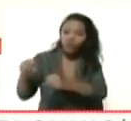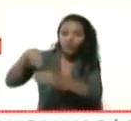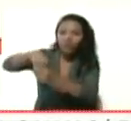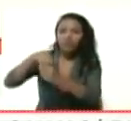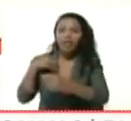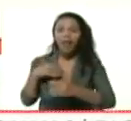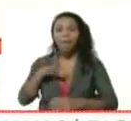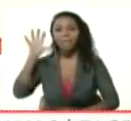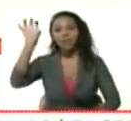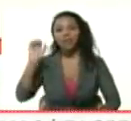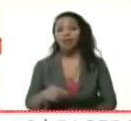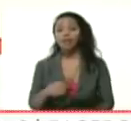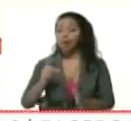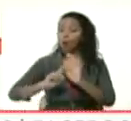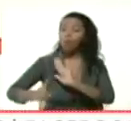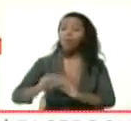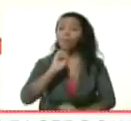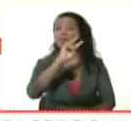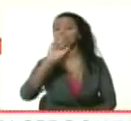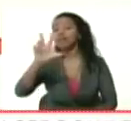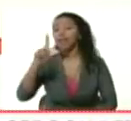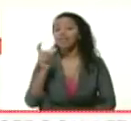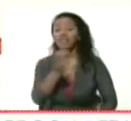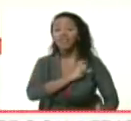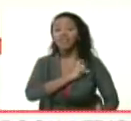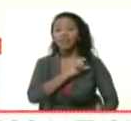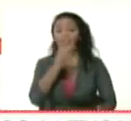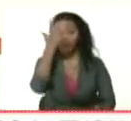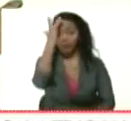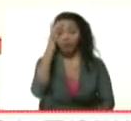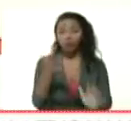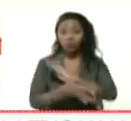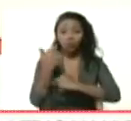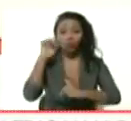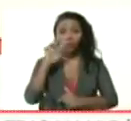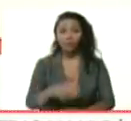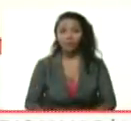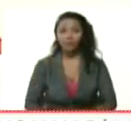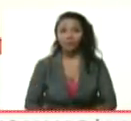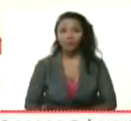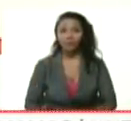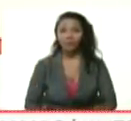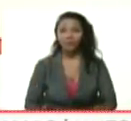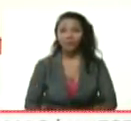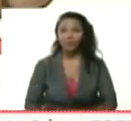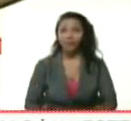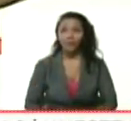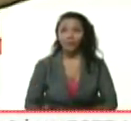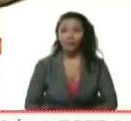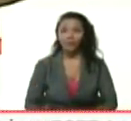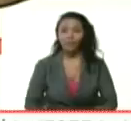cumple el 23 de febrero y los vamos a celebrar, como celebra un pueblo en victoria. En victoria.